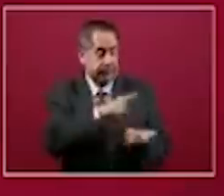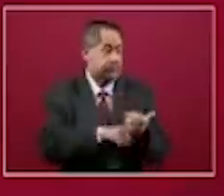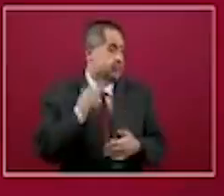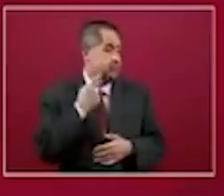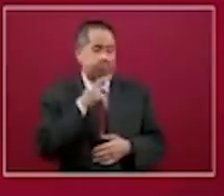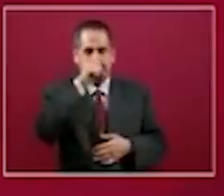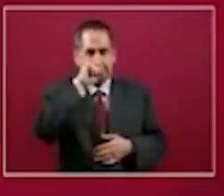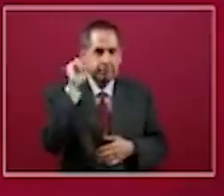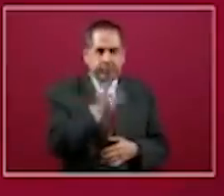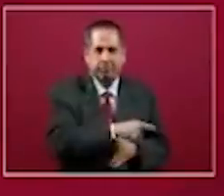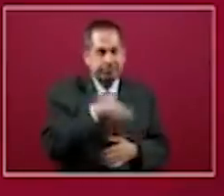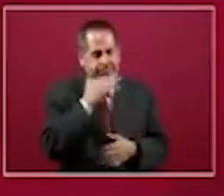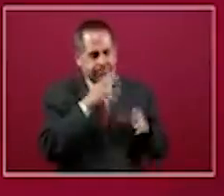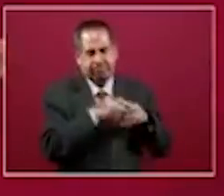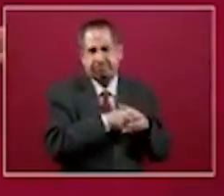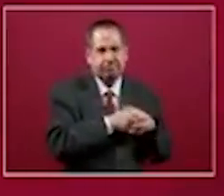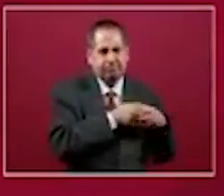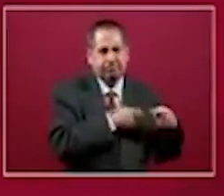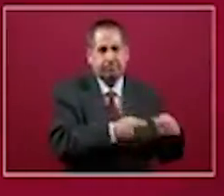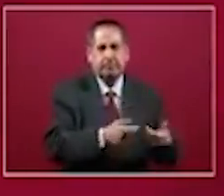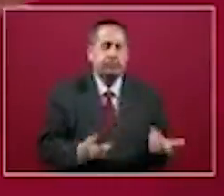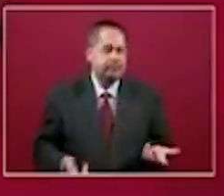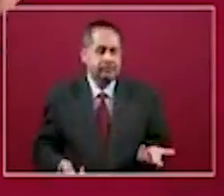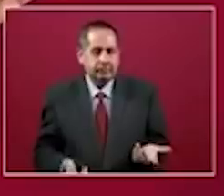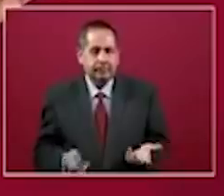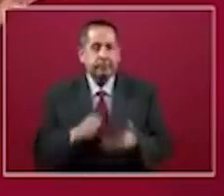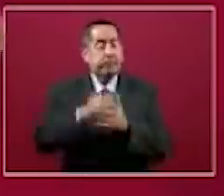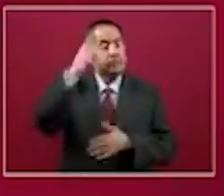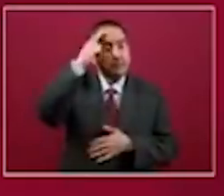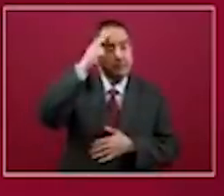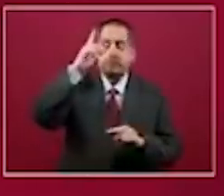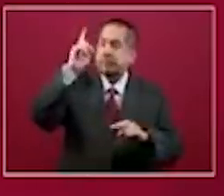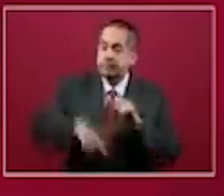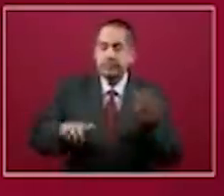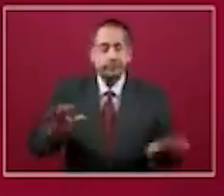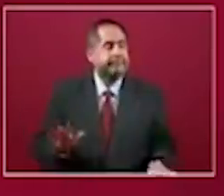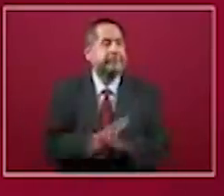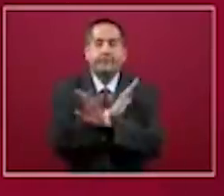no. Esto de que dejó de estar don Porfirio, pero